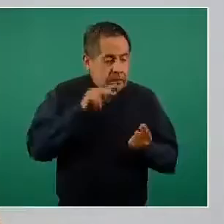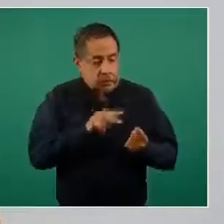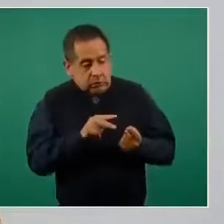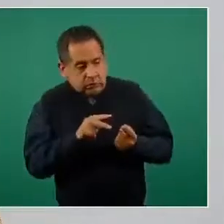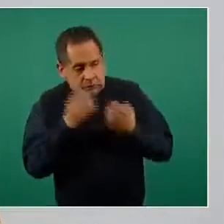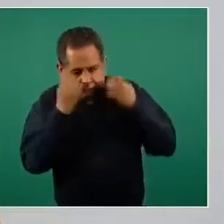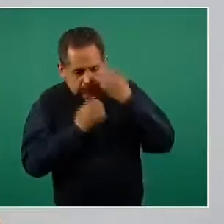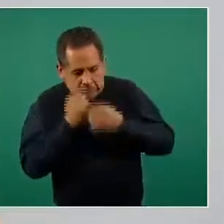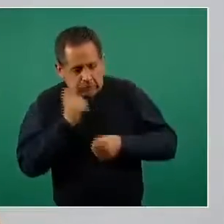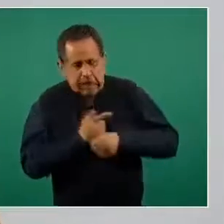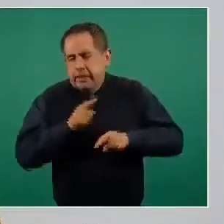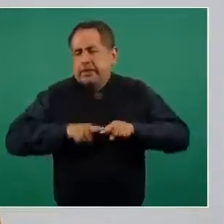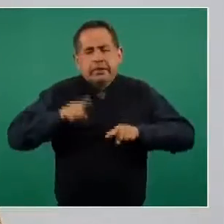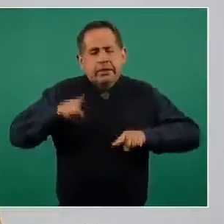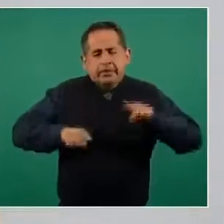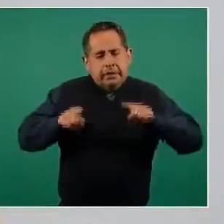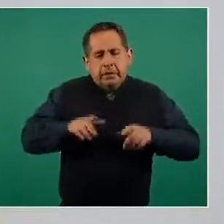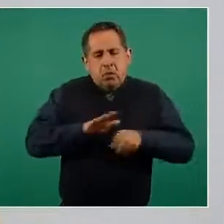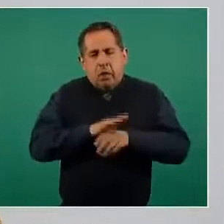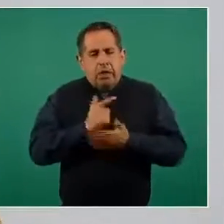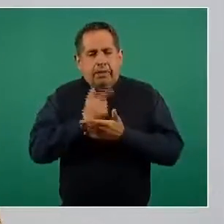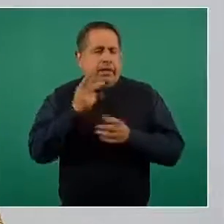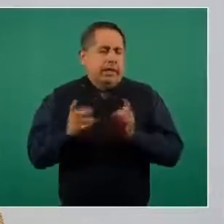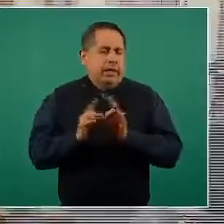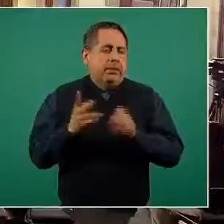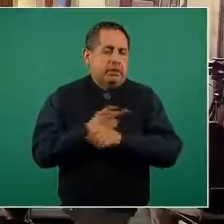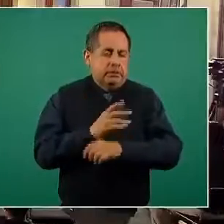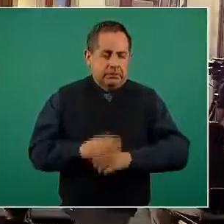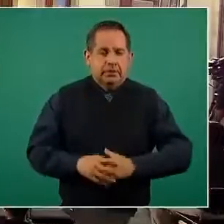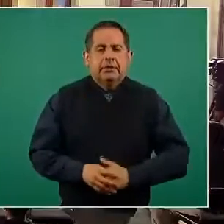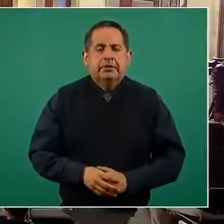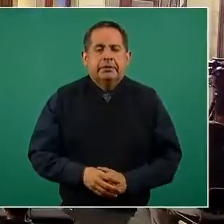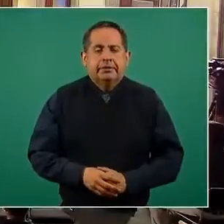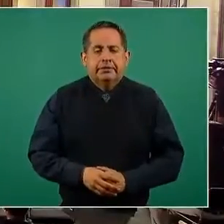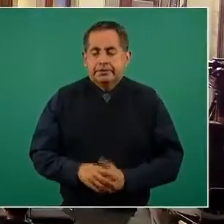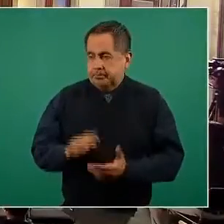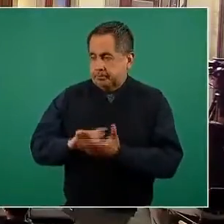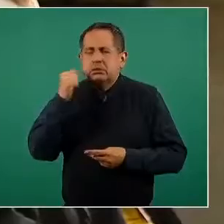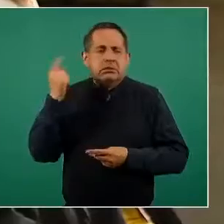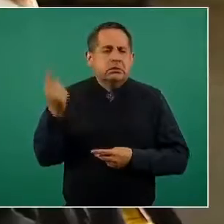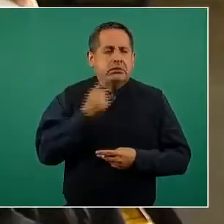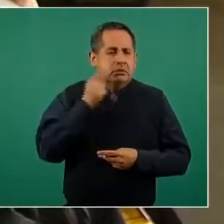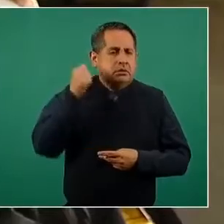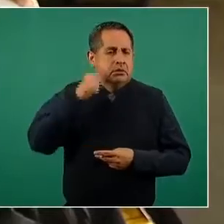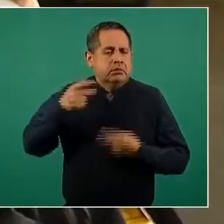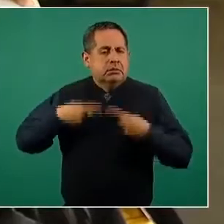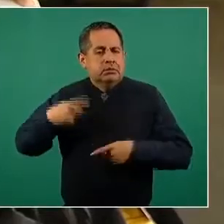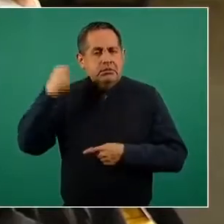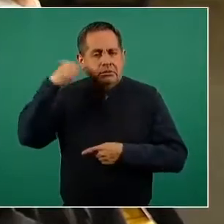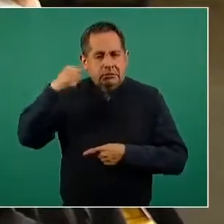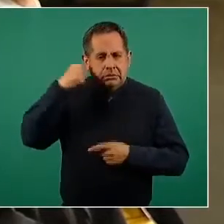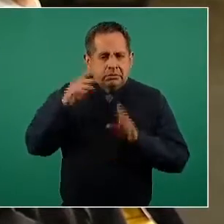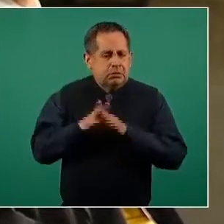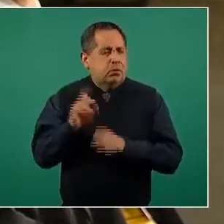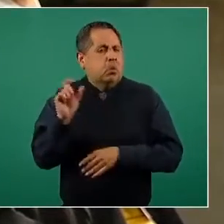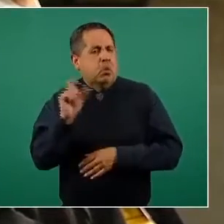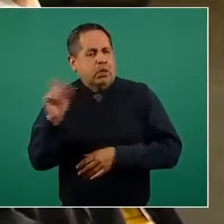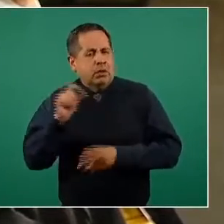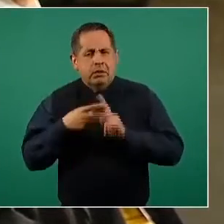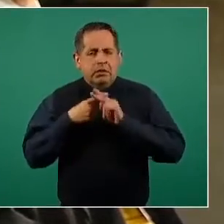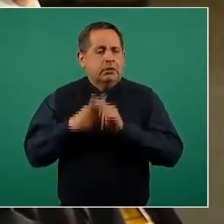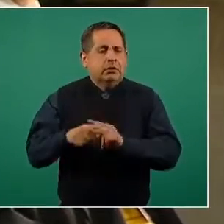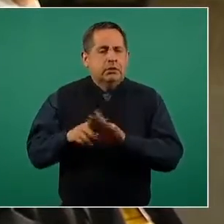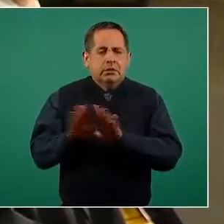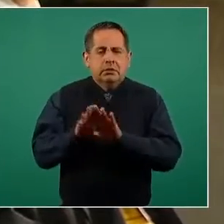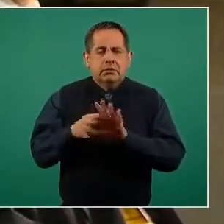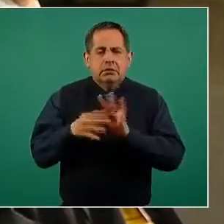y se estudian de acuerdo a cómo suceda, ¿no? Gracias. Tabasqueños es cuándo van a empezar